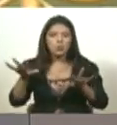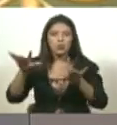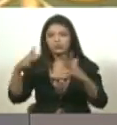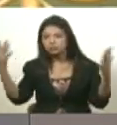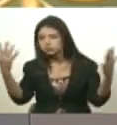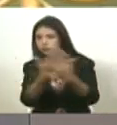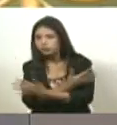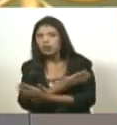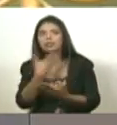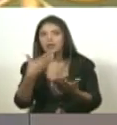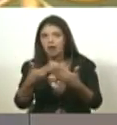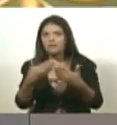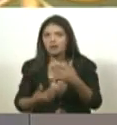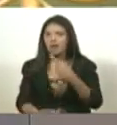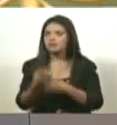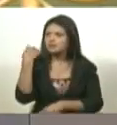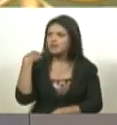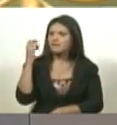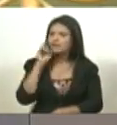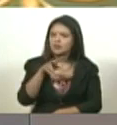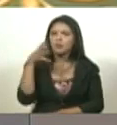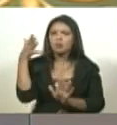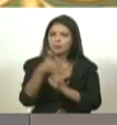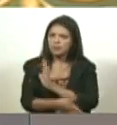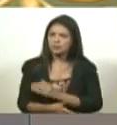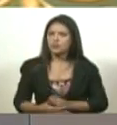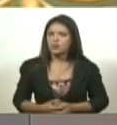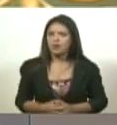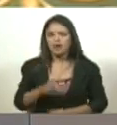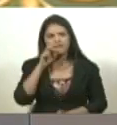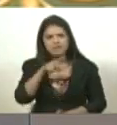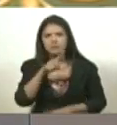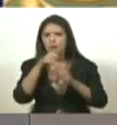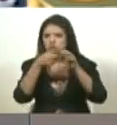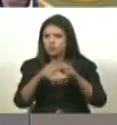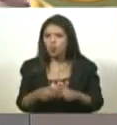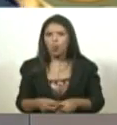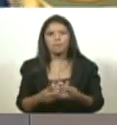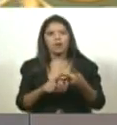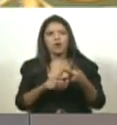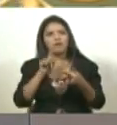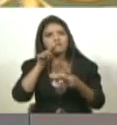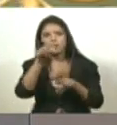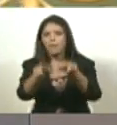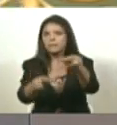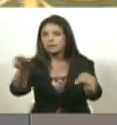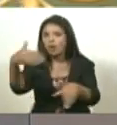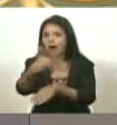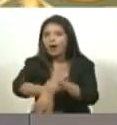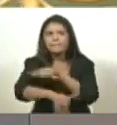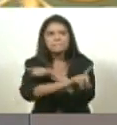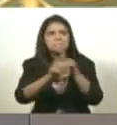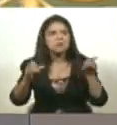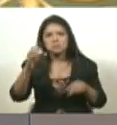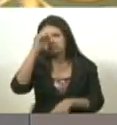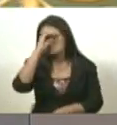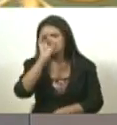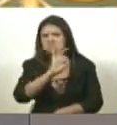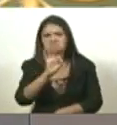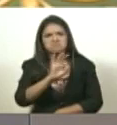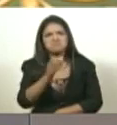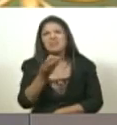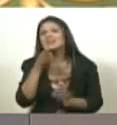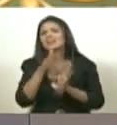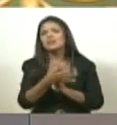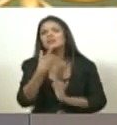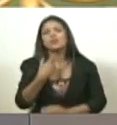realidad. Ayer vimos lo que pasó. Vimos números, vimos gente en la calle, pero nadie sabe exactamente. Y es lo que nos